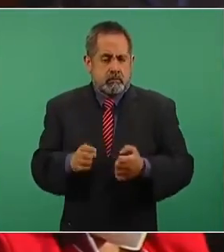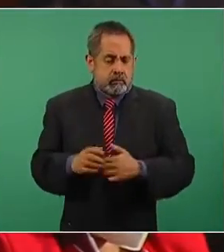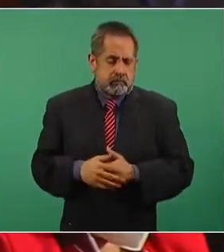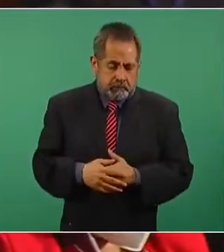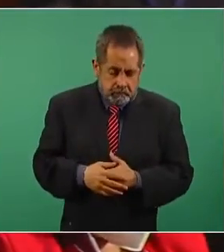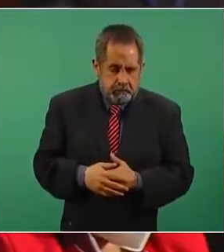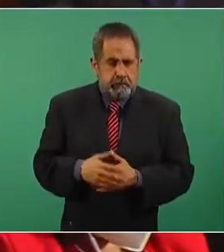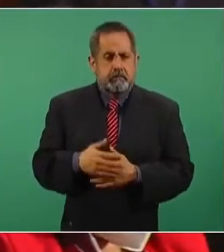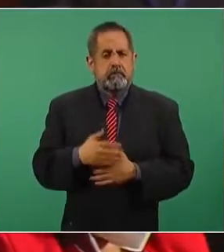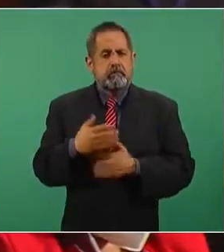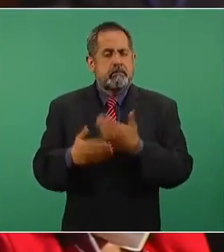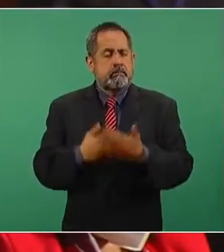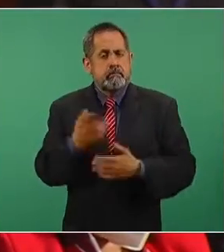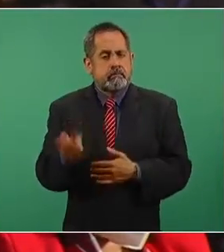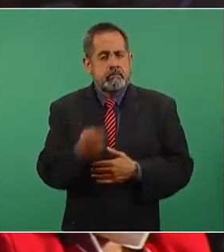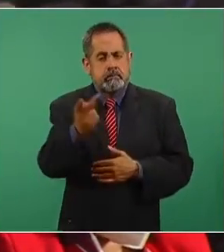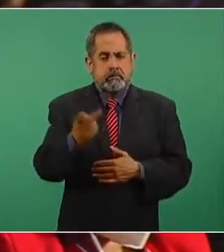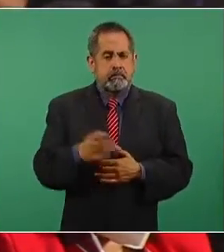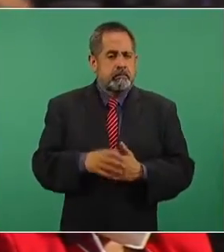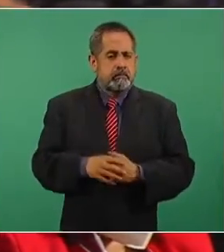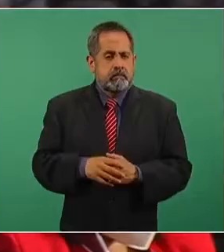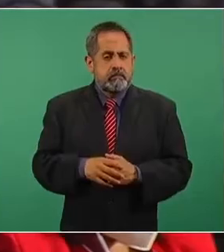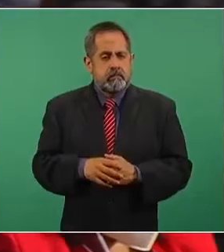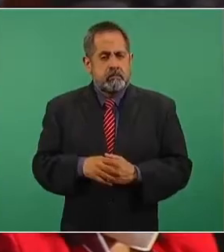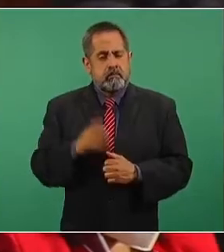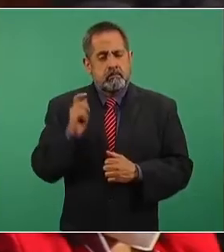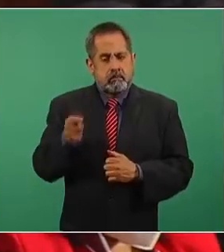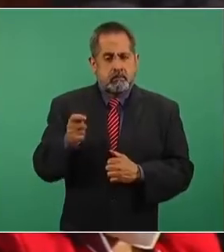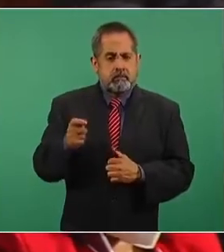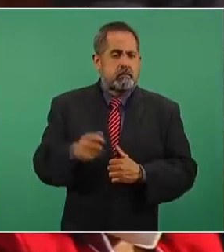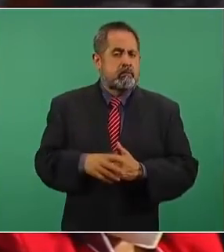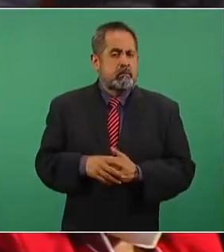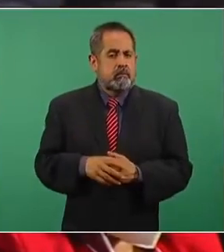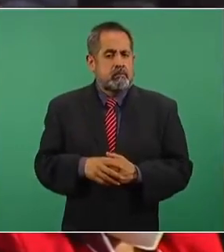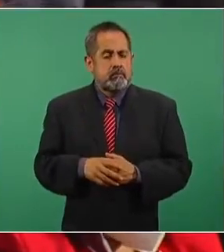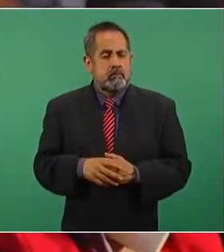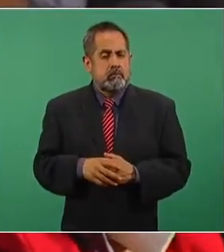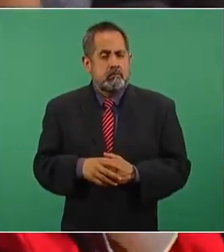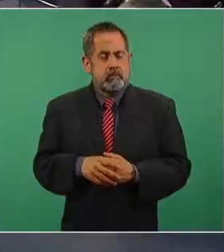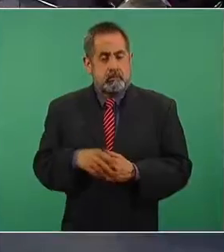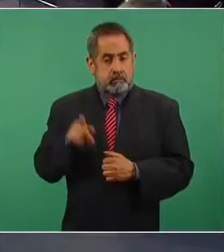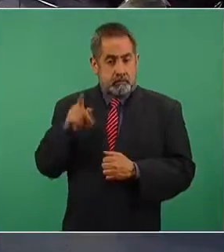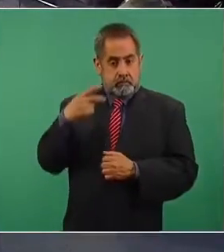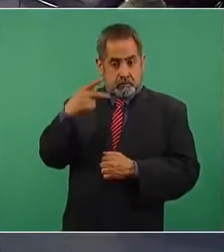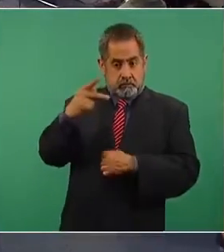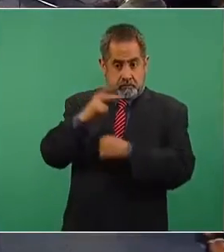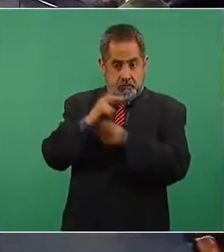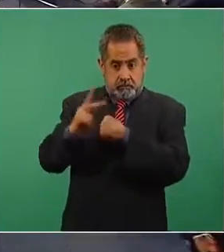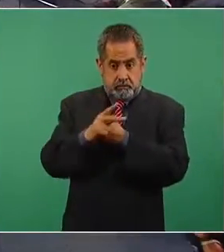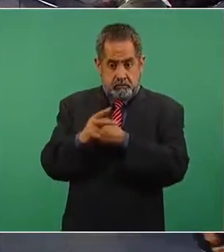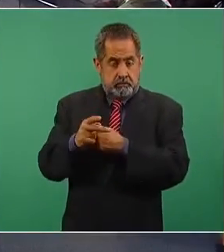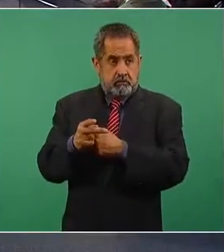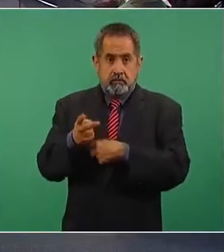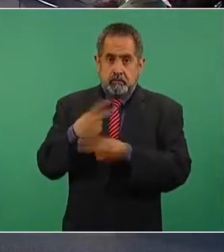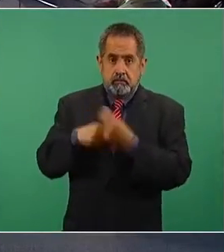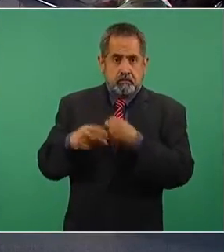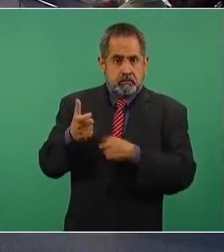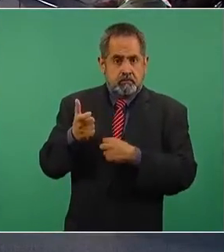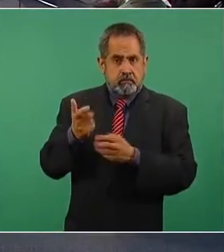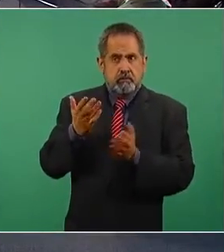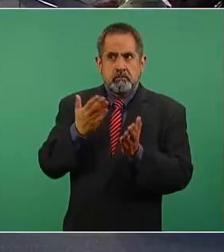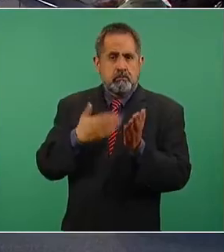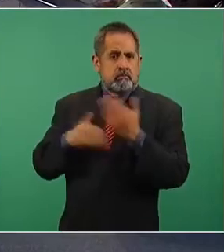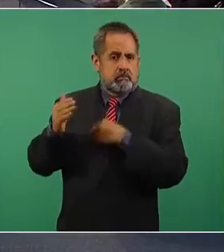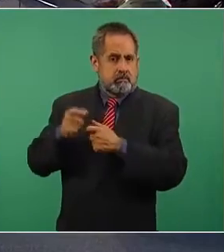pues, preguntar, de acuerdo al crecimiento de Bolivia en estos años que usted ya ha